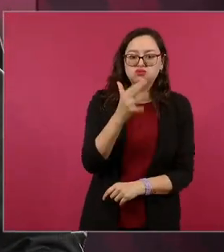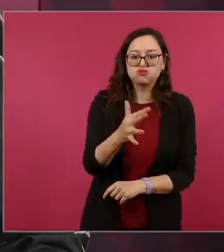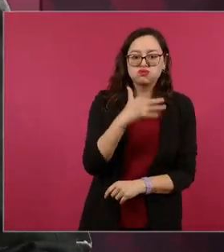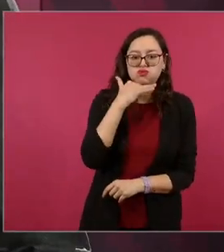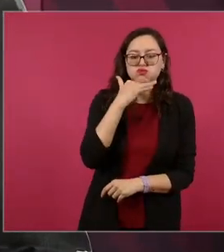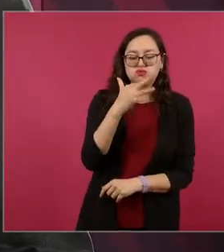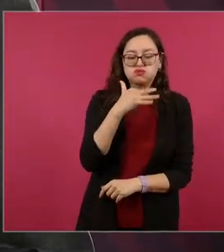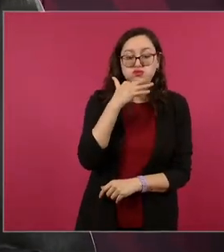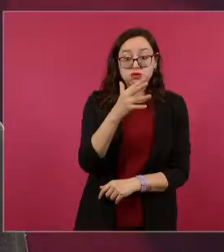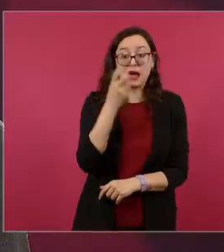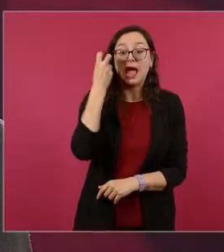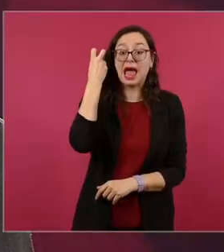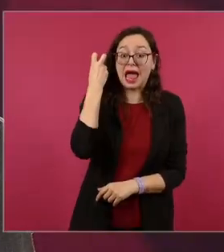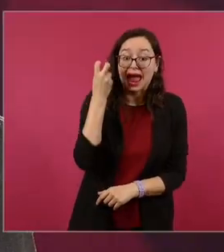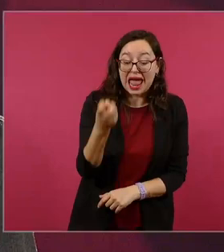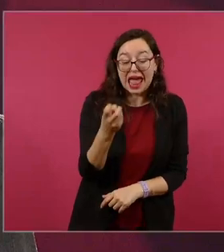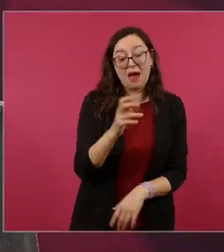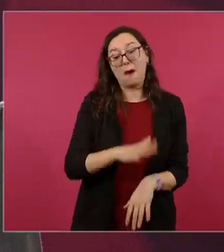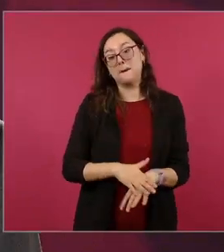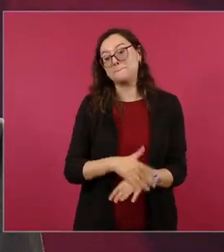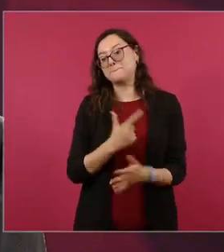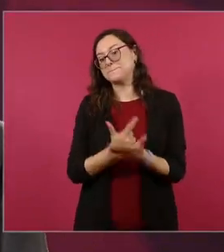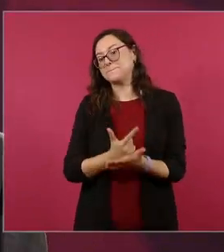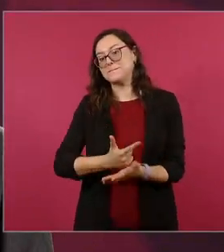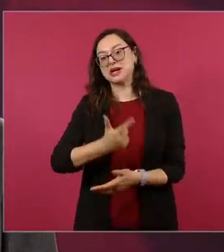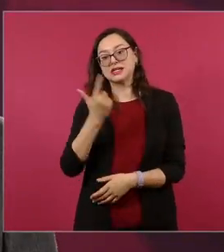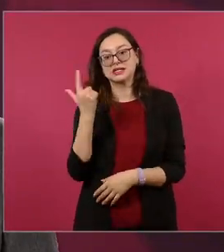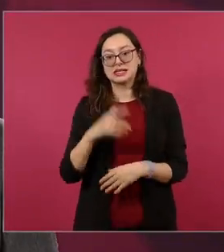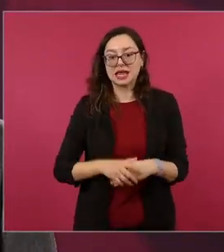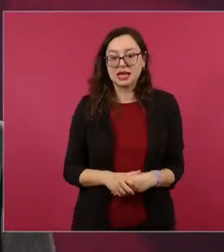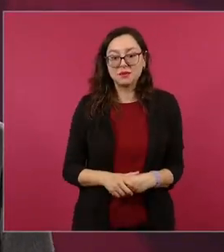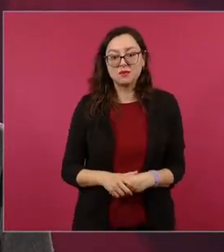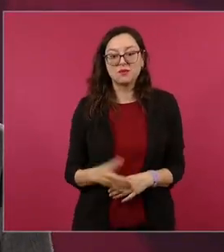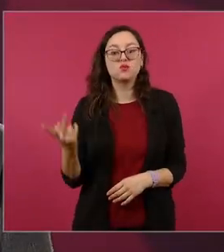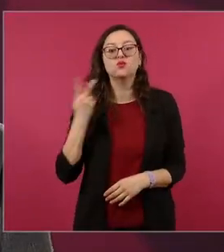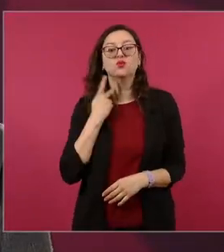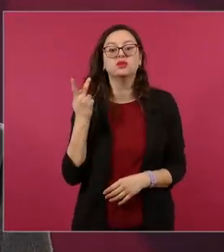de México, la corrupción política.